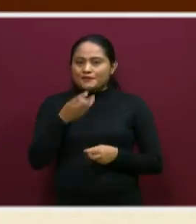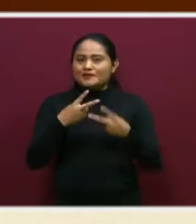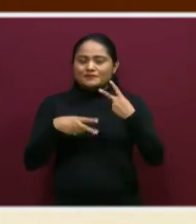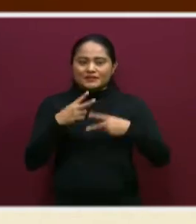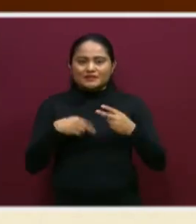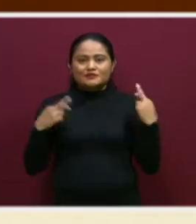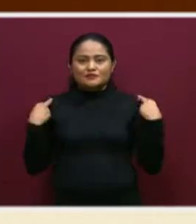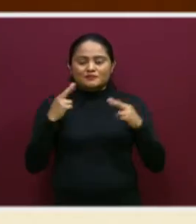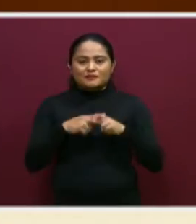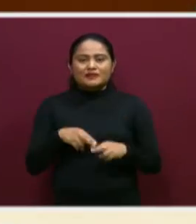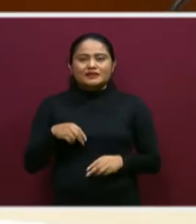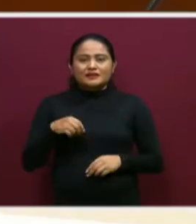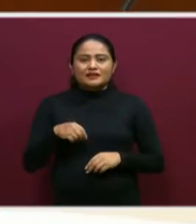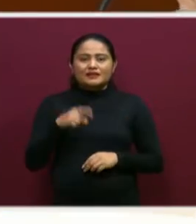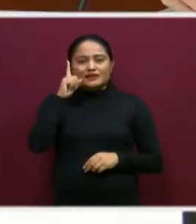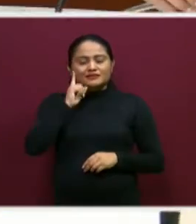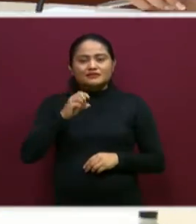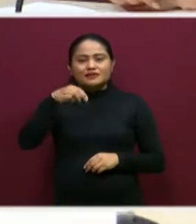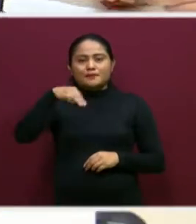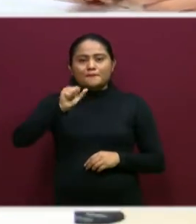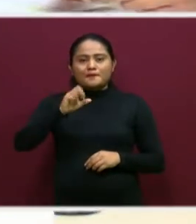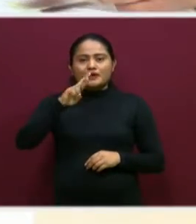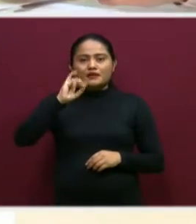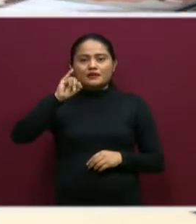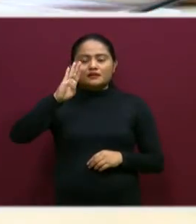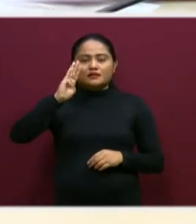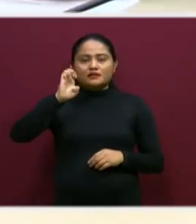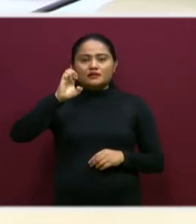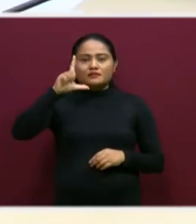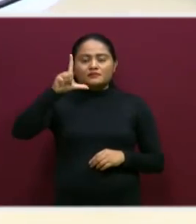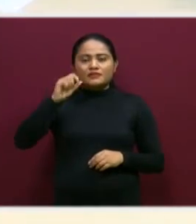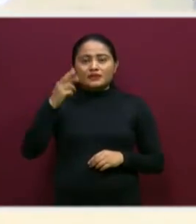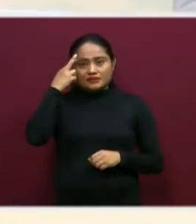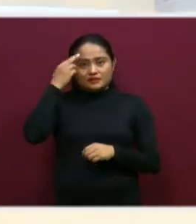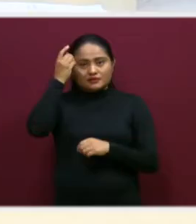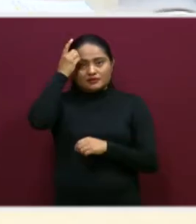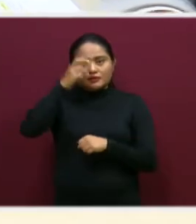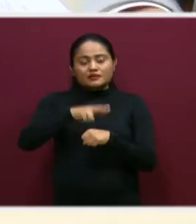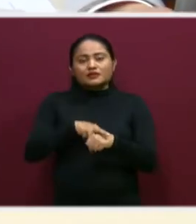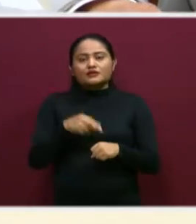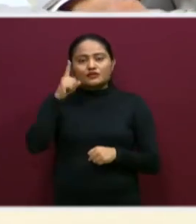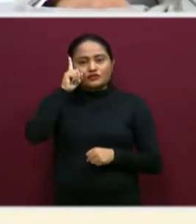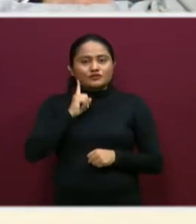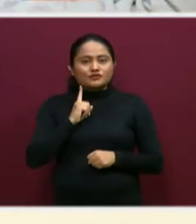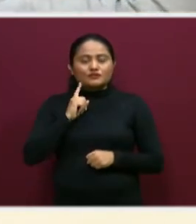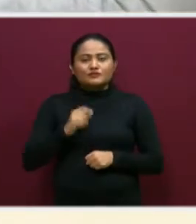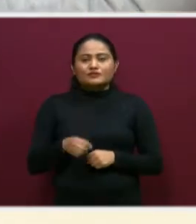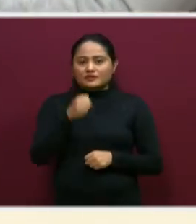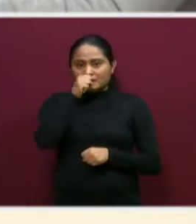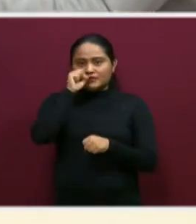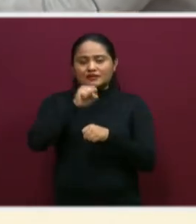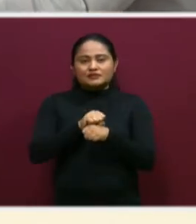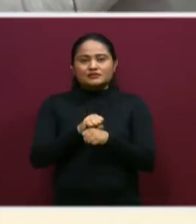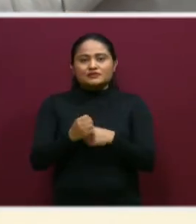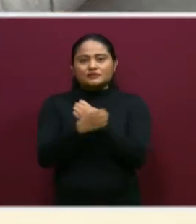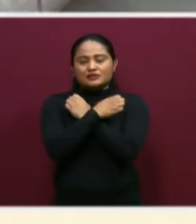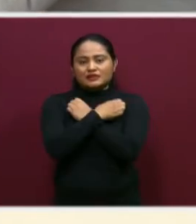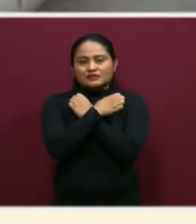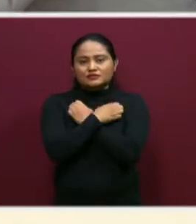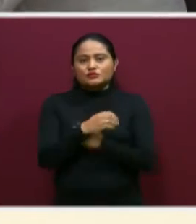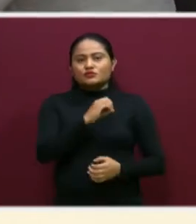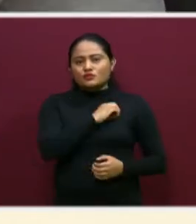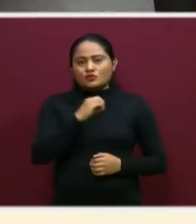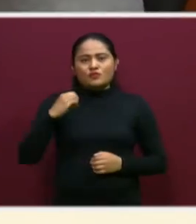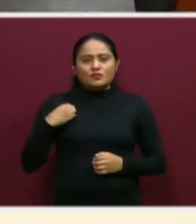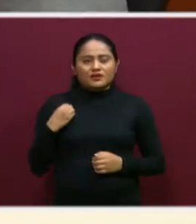filigrana lópez ella es directora académica de la subsecretaría de educación obligatoria como nueva maestra buen día buen